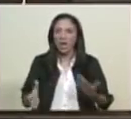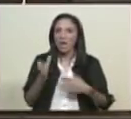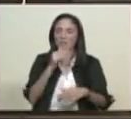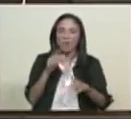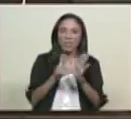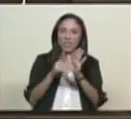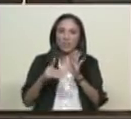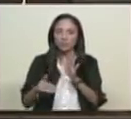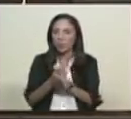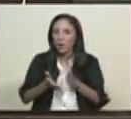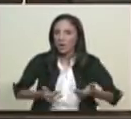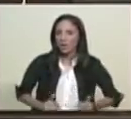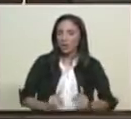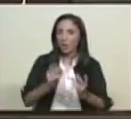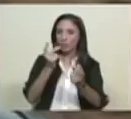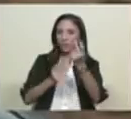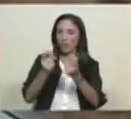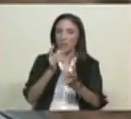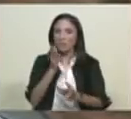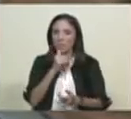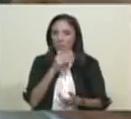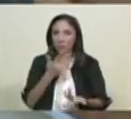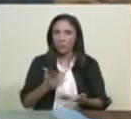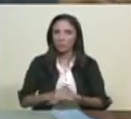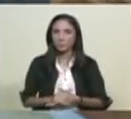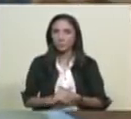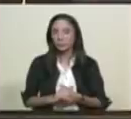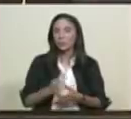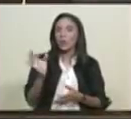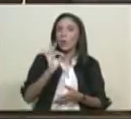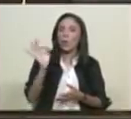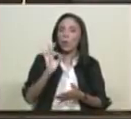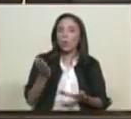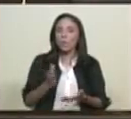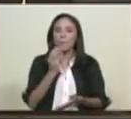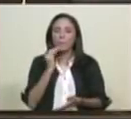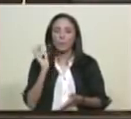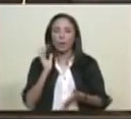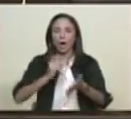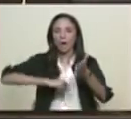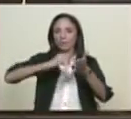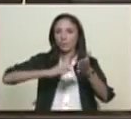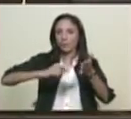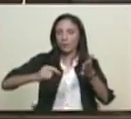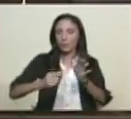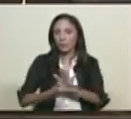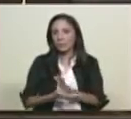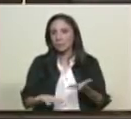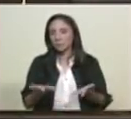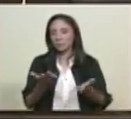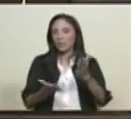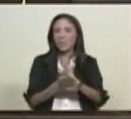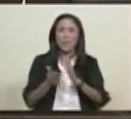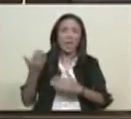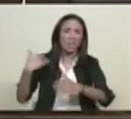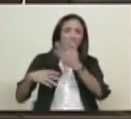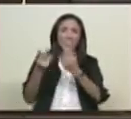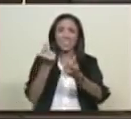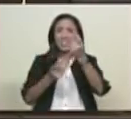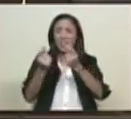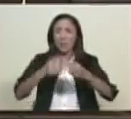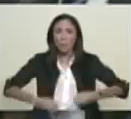tal herede tantas acciones, o que la firma tal era el tiempo del capital que